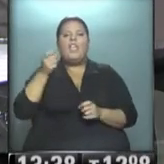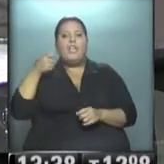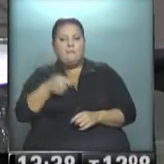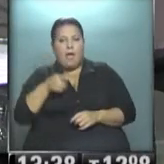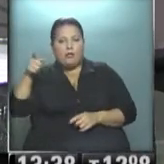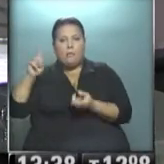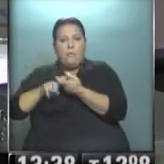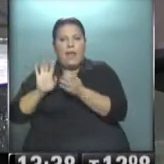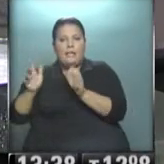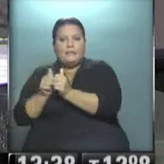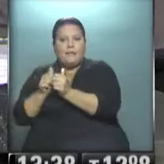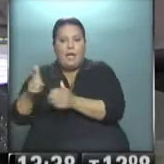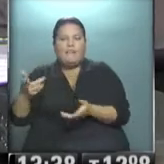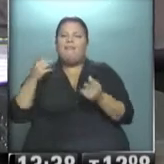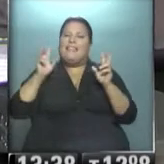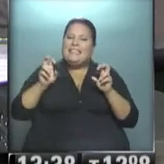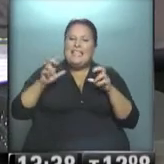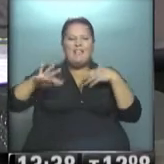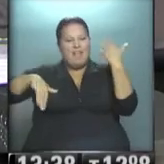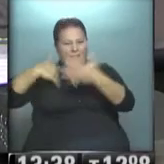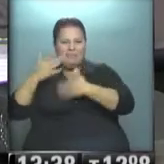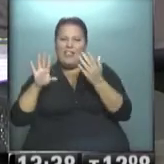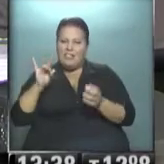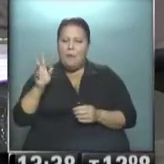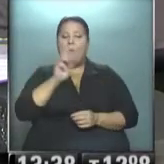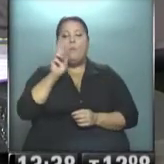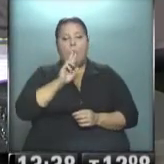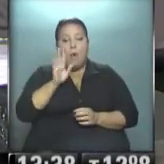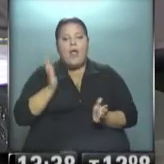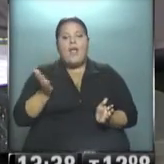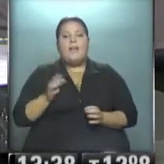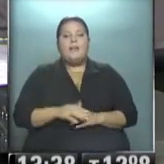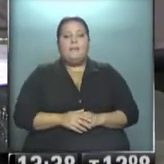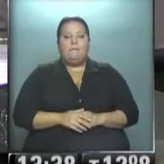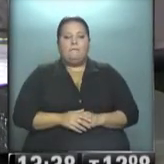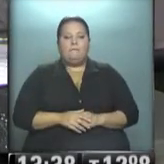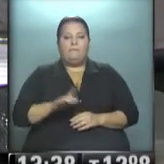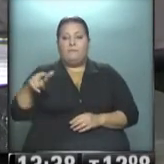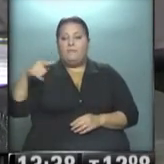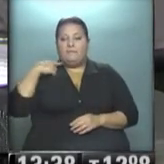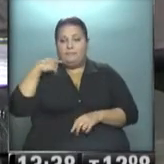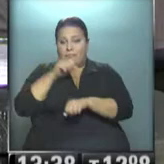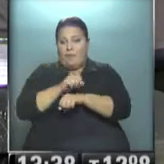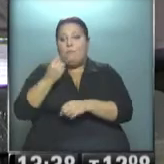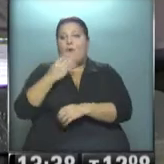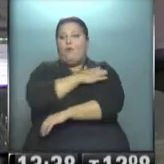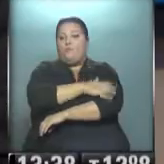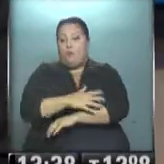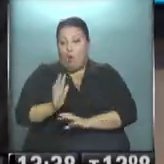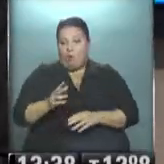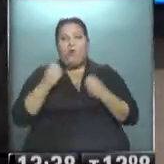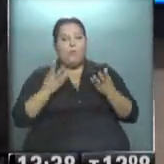pareja de ese momento la hora que es un tema muy complejo es una mujer que evidentemente está pagando por su condición emilio cómo te va